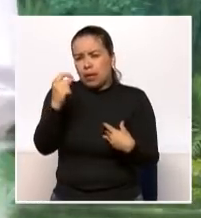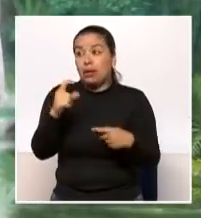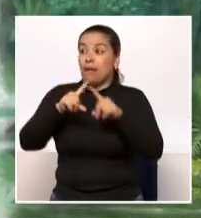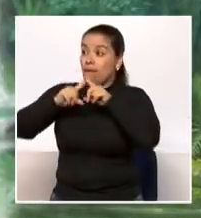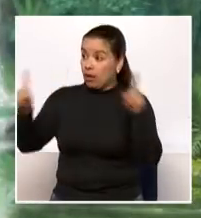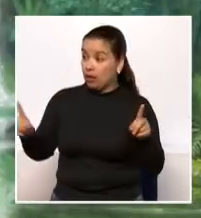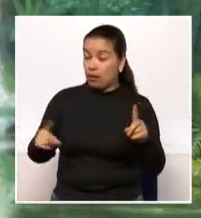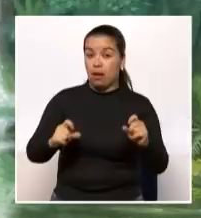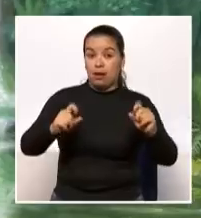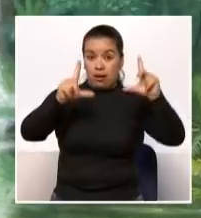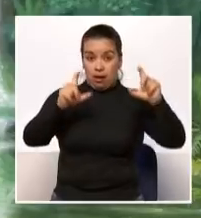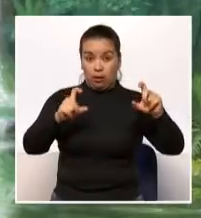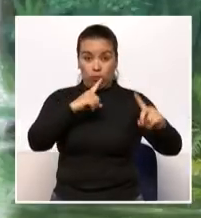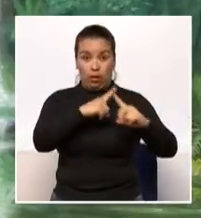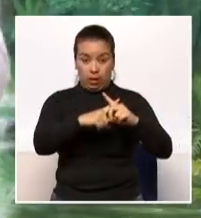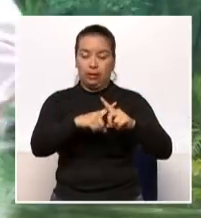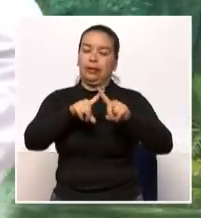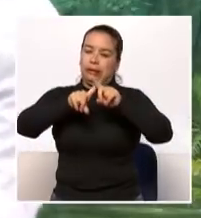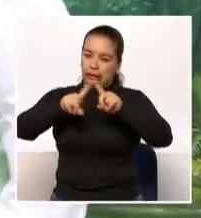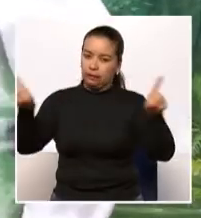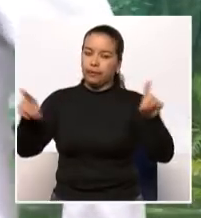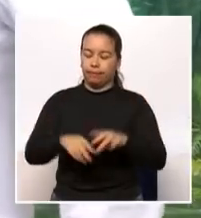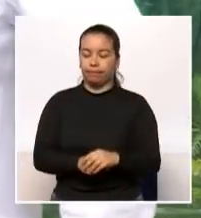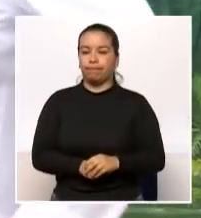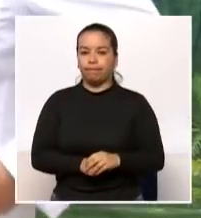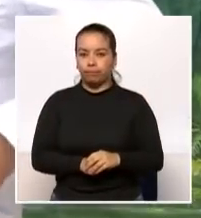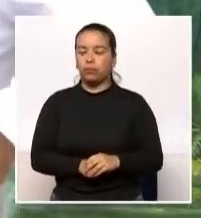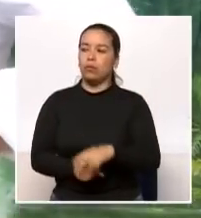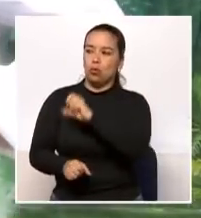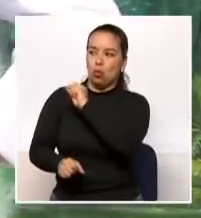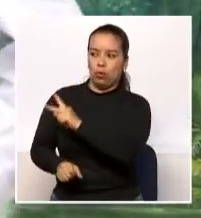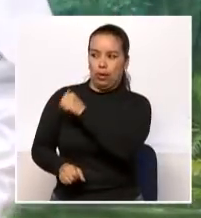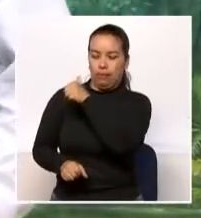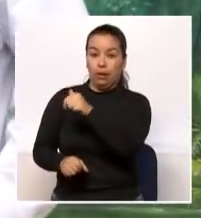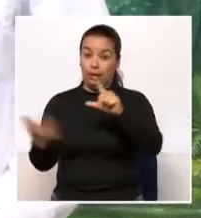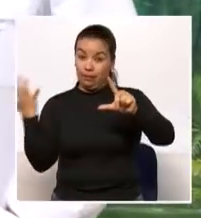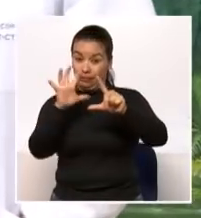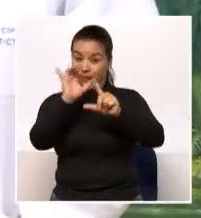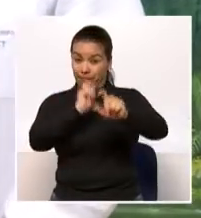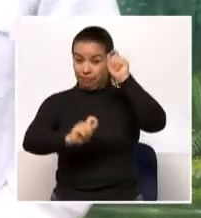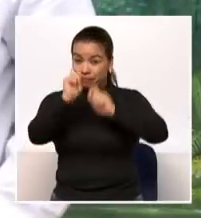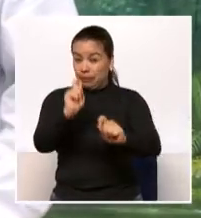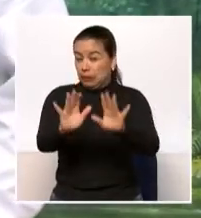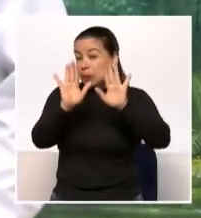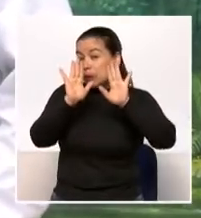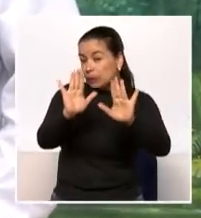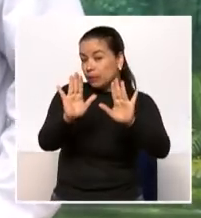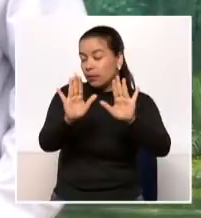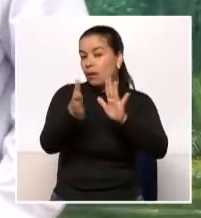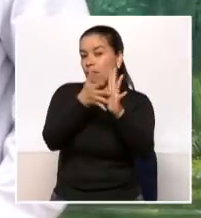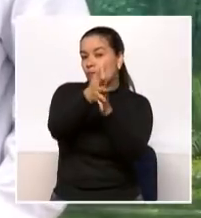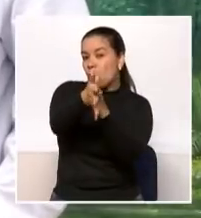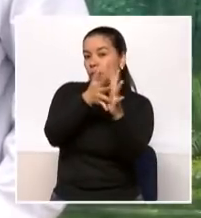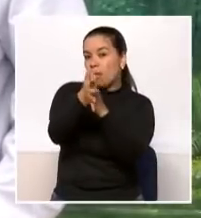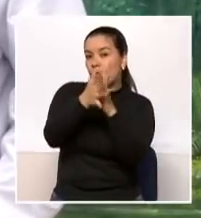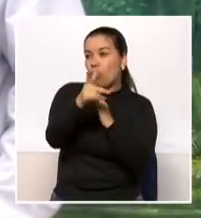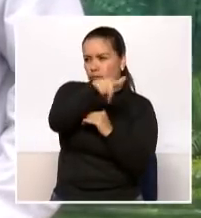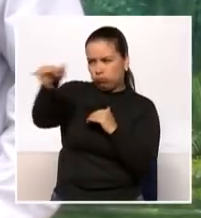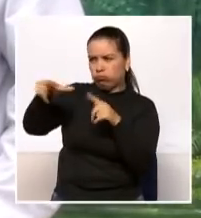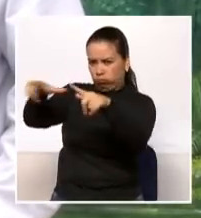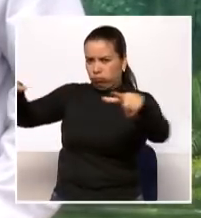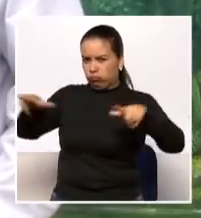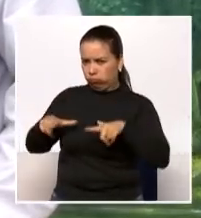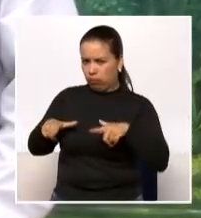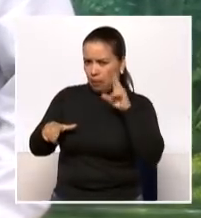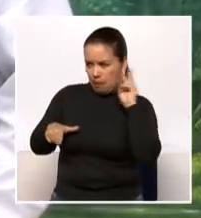X, a la tomografía, diferente a la tomografía, ¿no? Ok. Vamos a ir a este corte comerciales para que pasemos al consultorio y vean ustedes